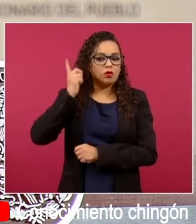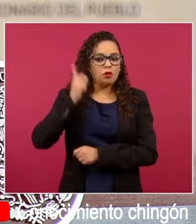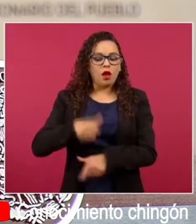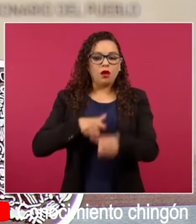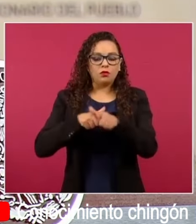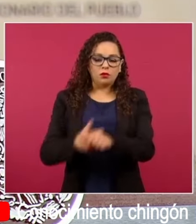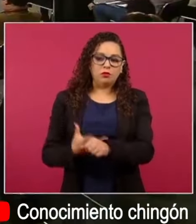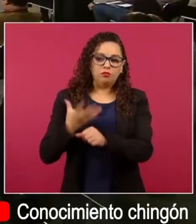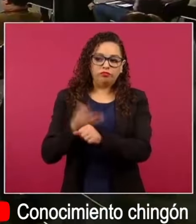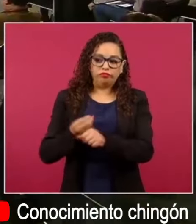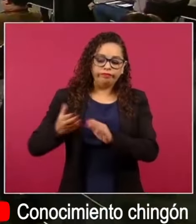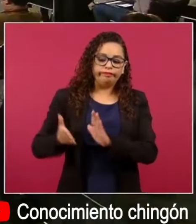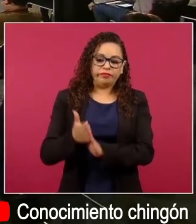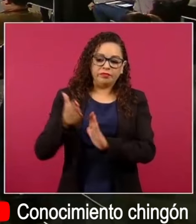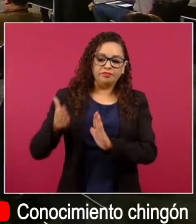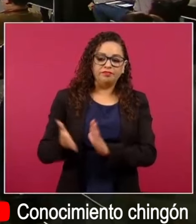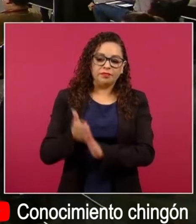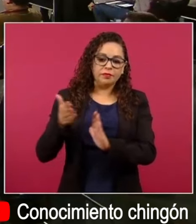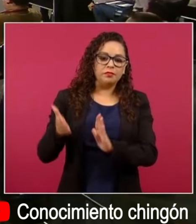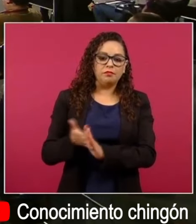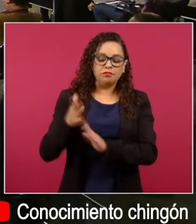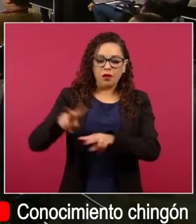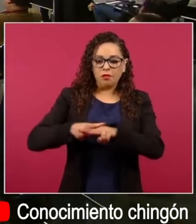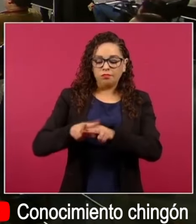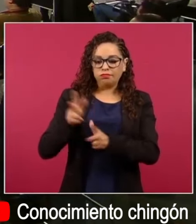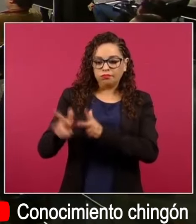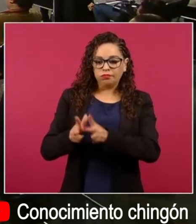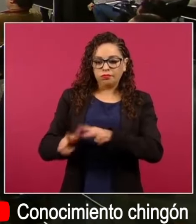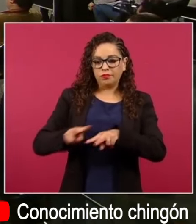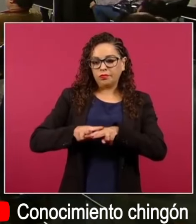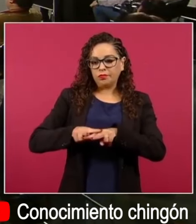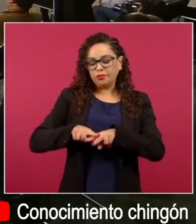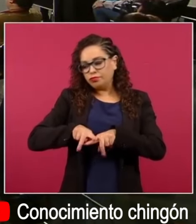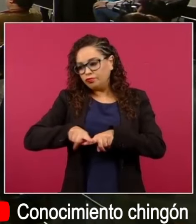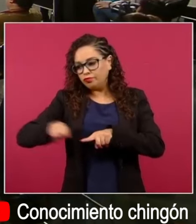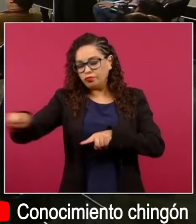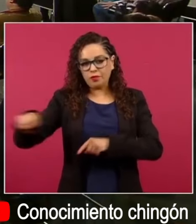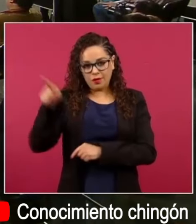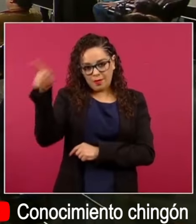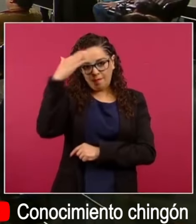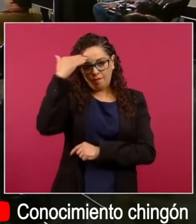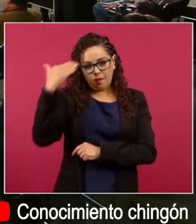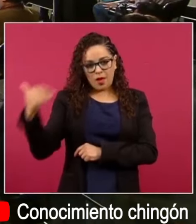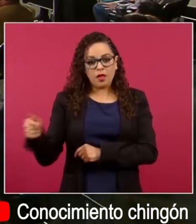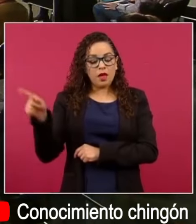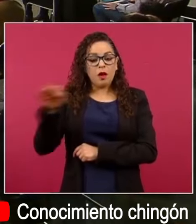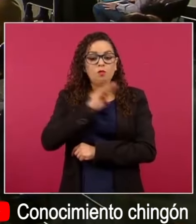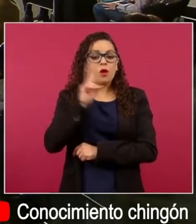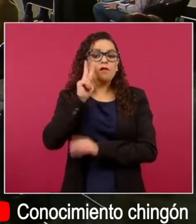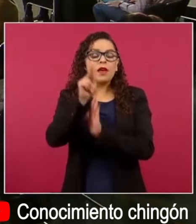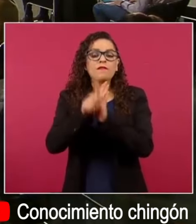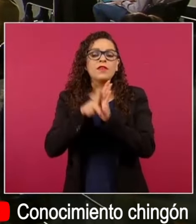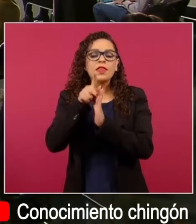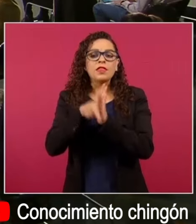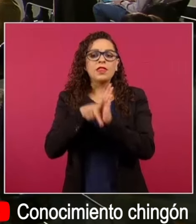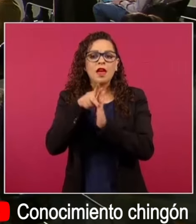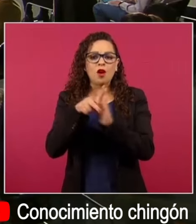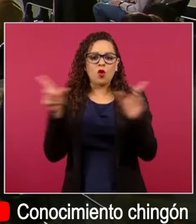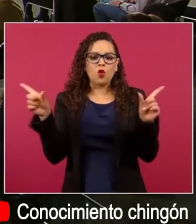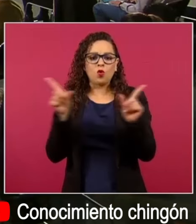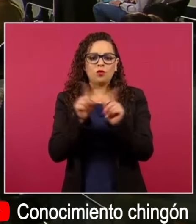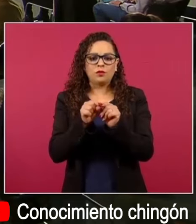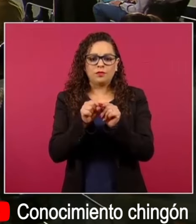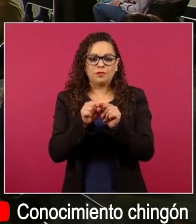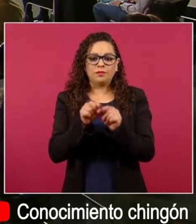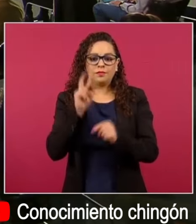4 de Tren Maya. Les preparamos un video corto, nada más para que puedan ya visualizar el tramo 4. Aquí